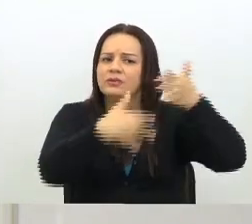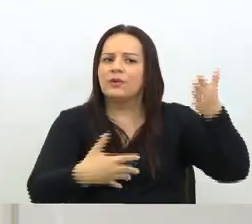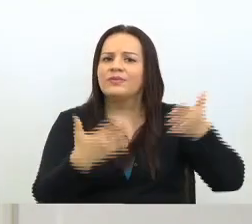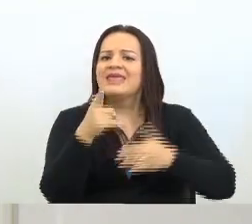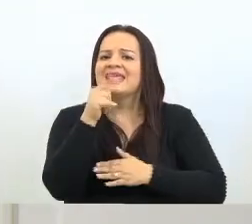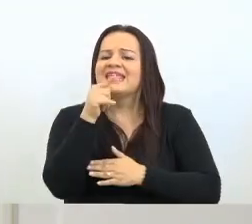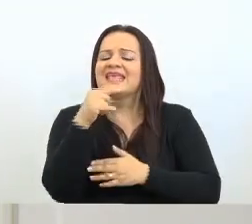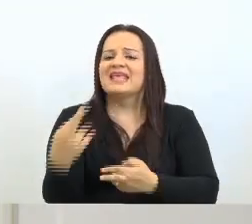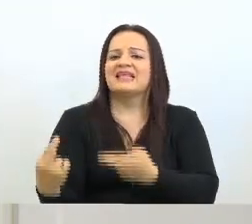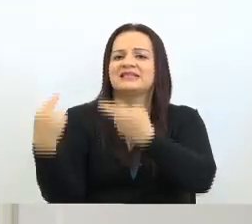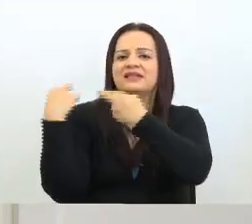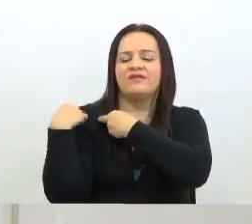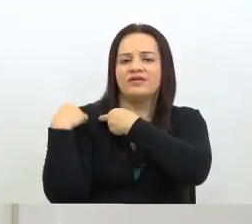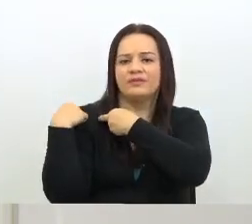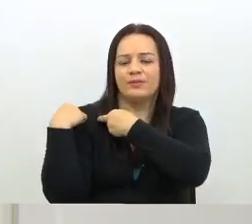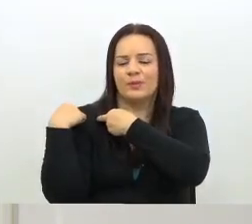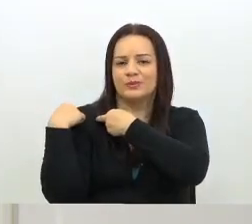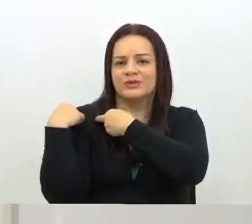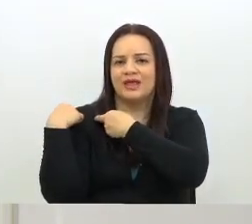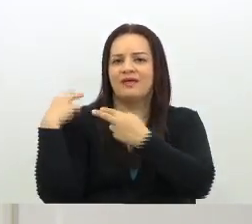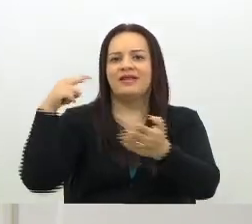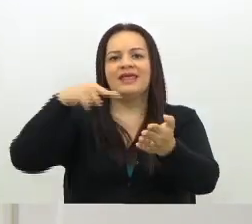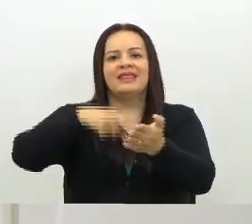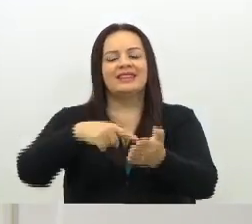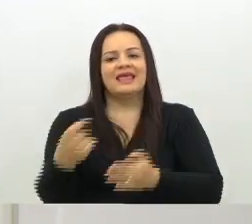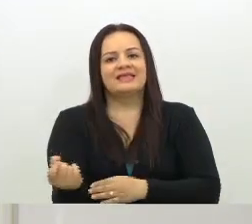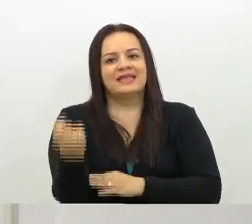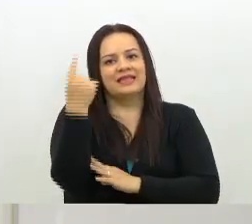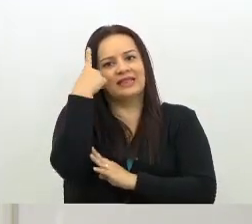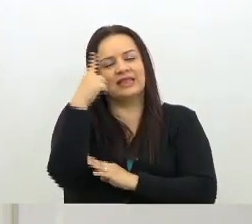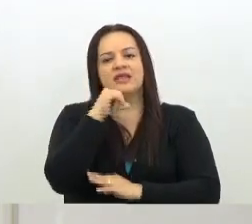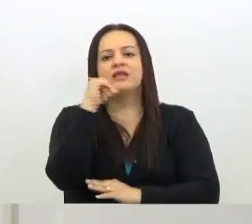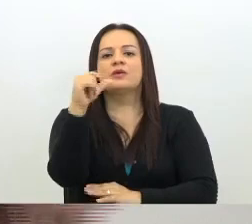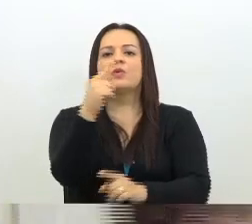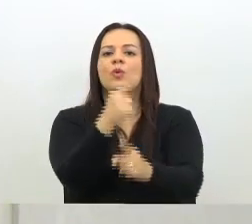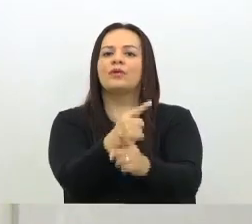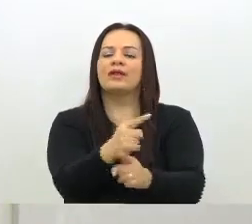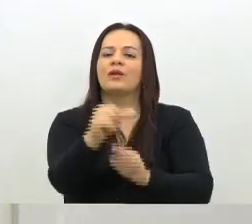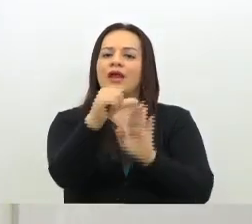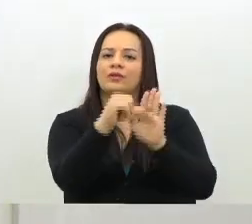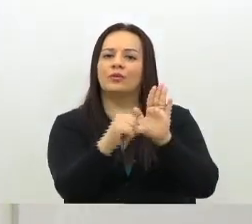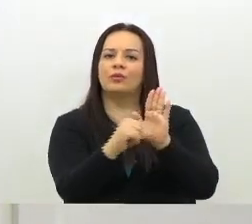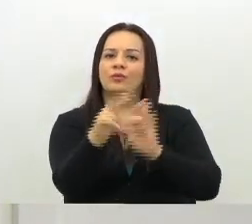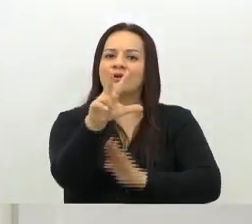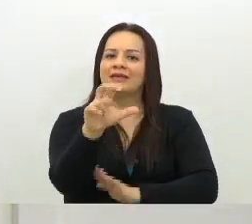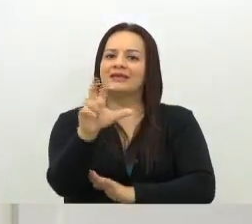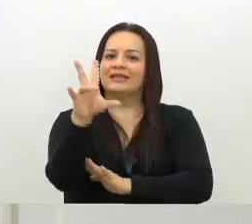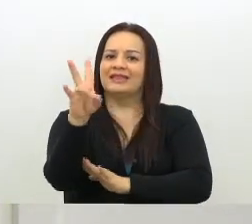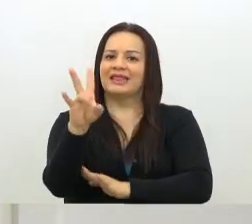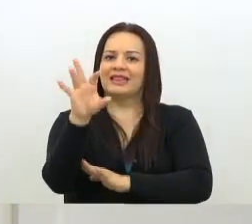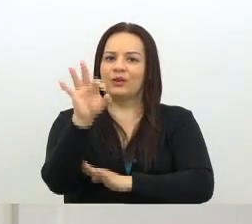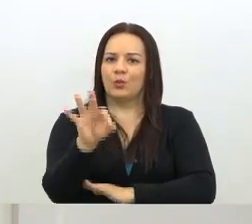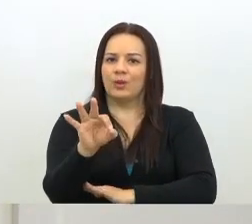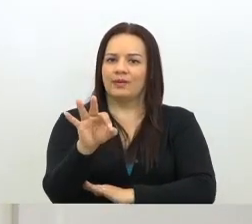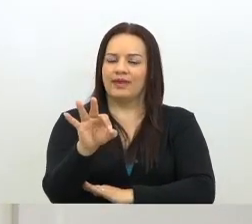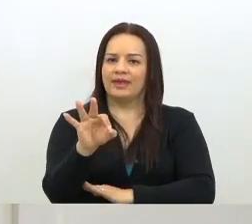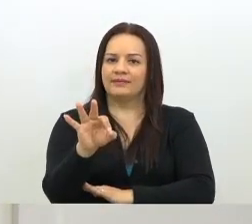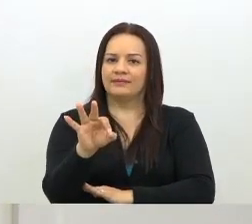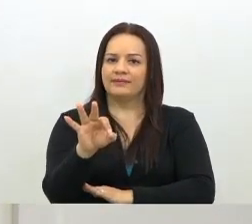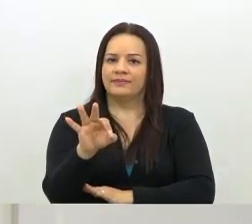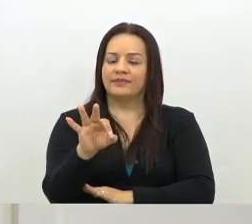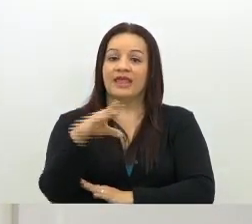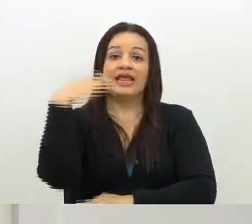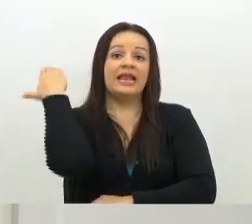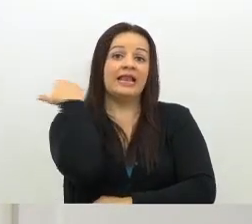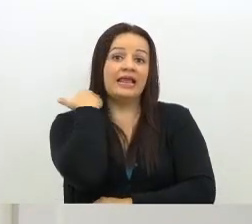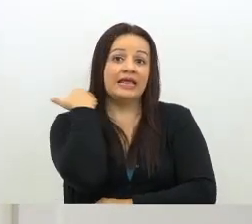el responsable de esta interpretación incorrecta del artículo 379? La torta